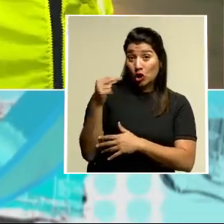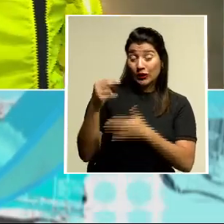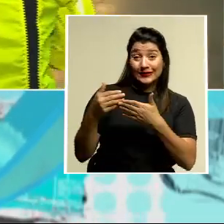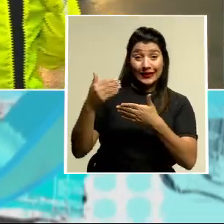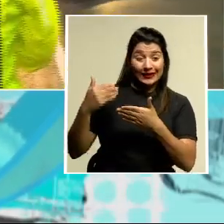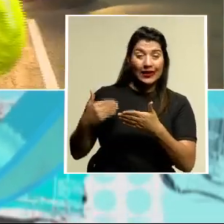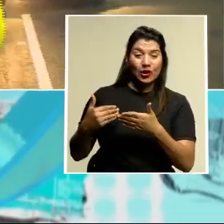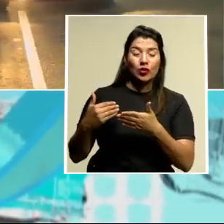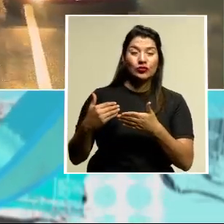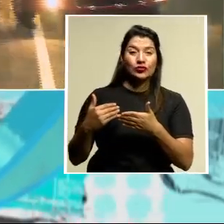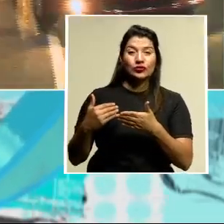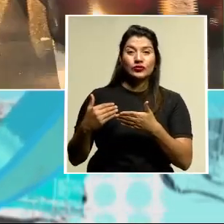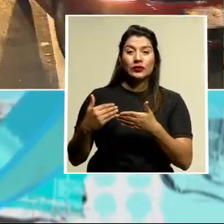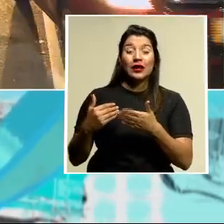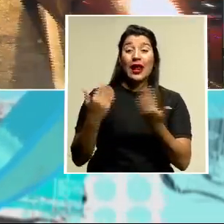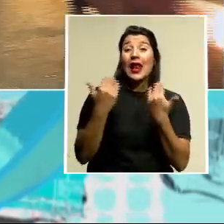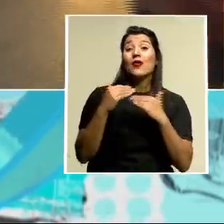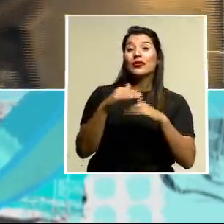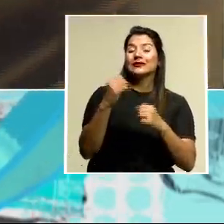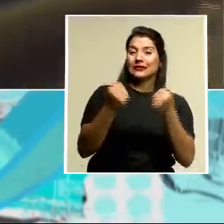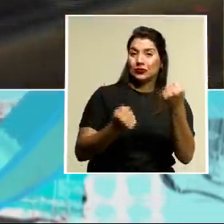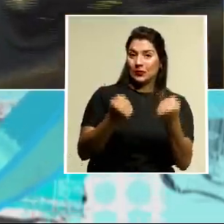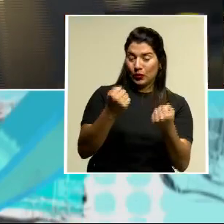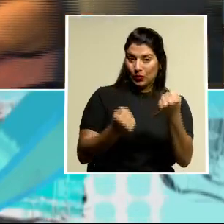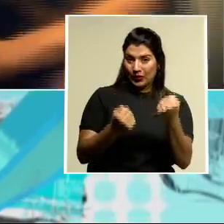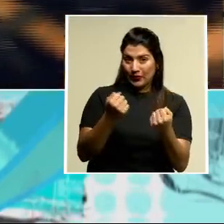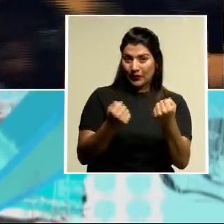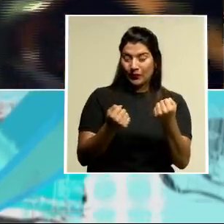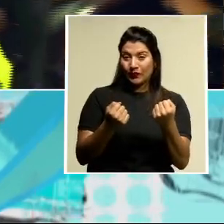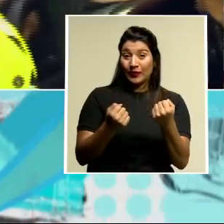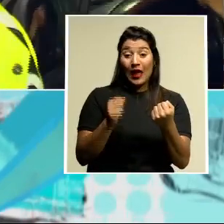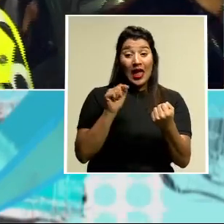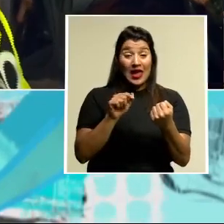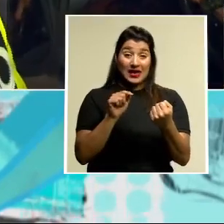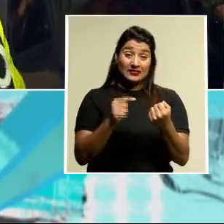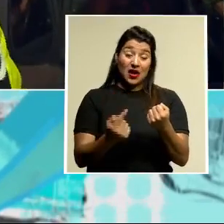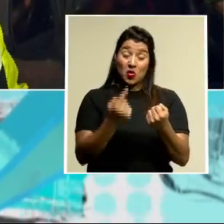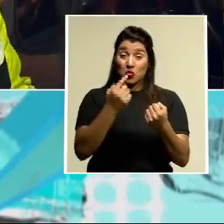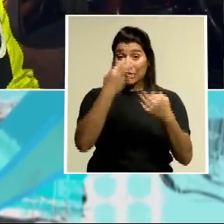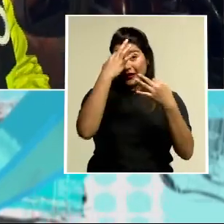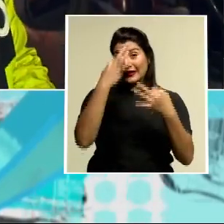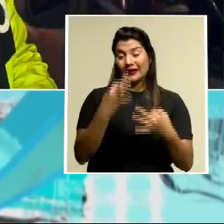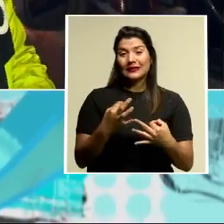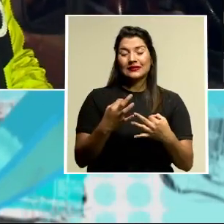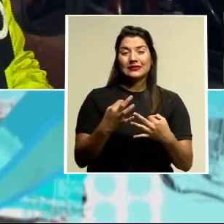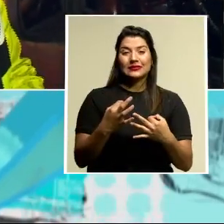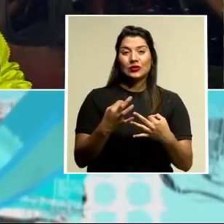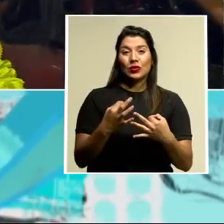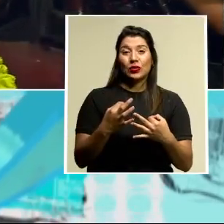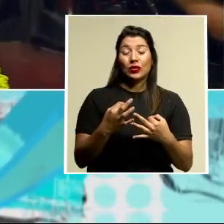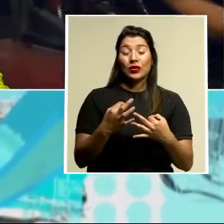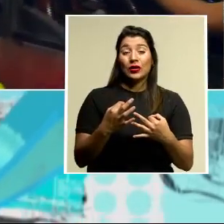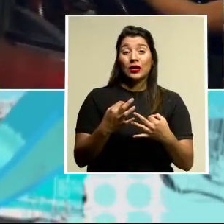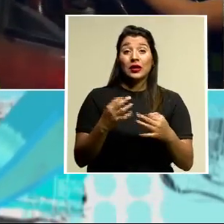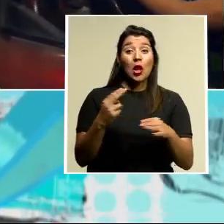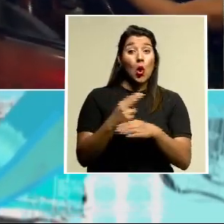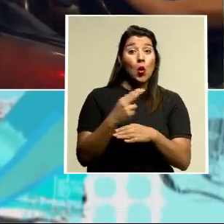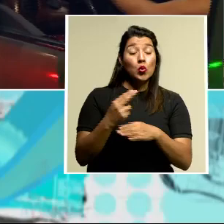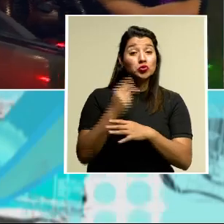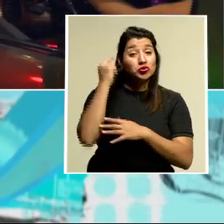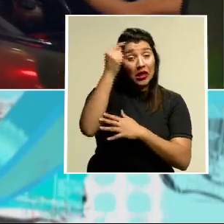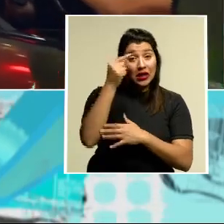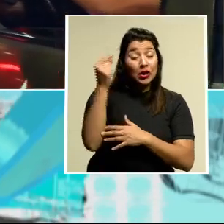asocia con las medidas que se van tomando en determinados momentos de la pandemia. Tal es el caso como la que